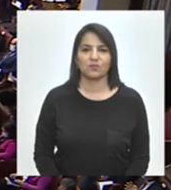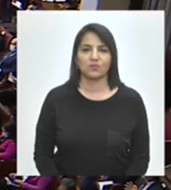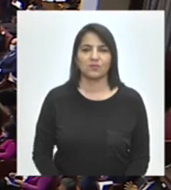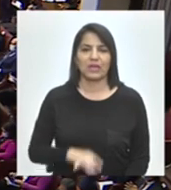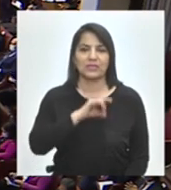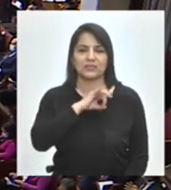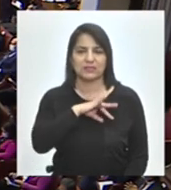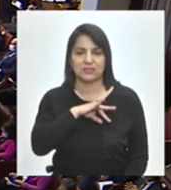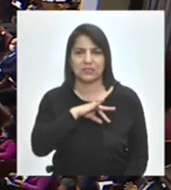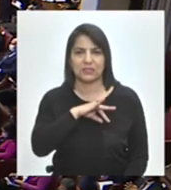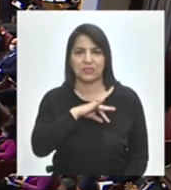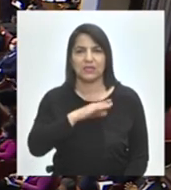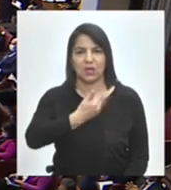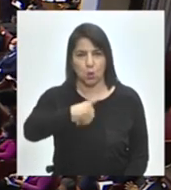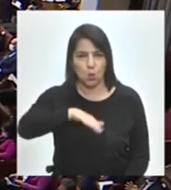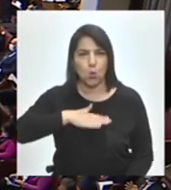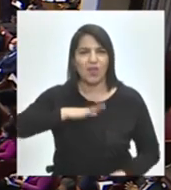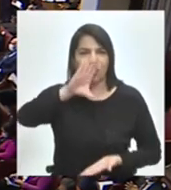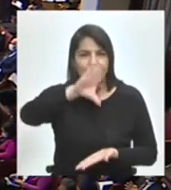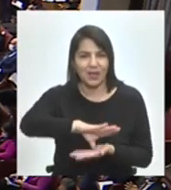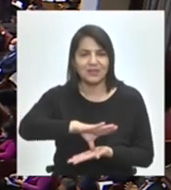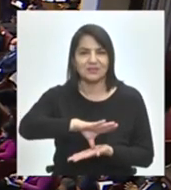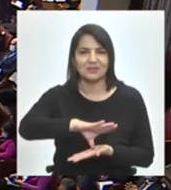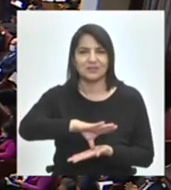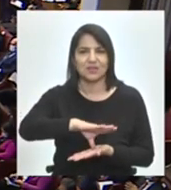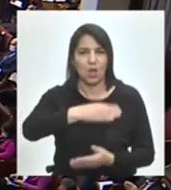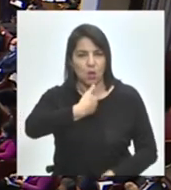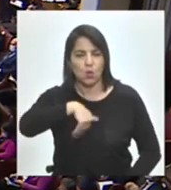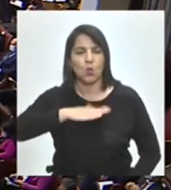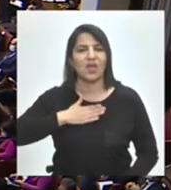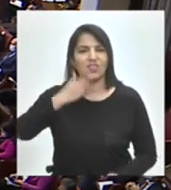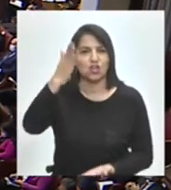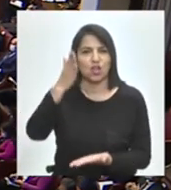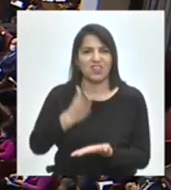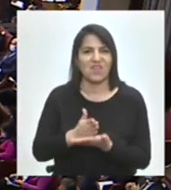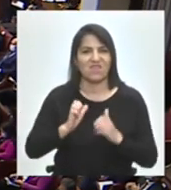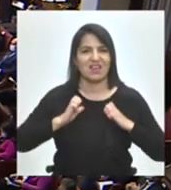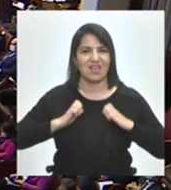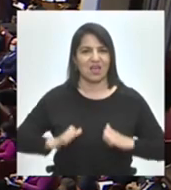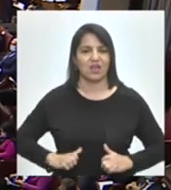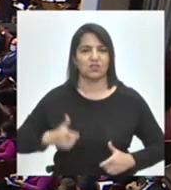Chile, nuestro país, y nuestro deber ético